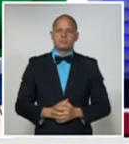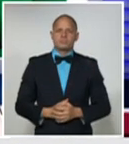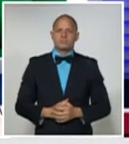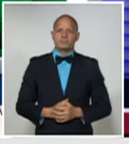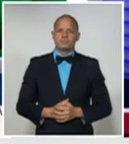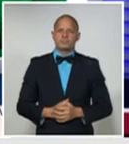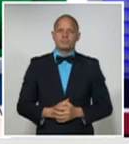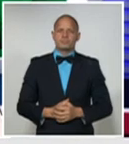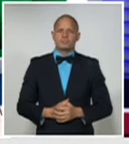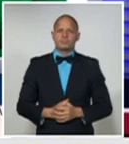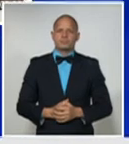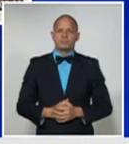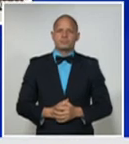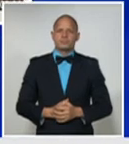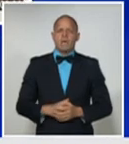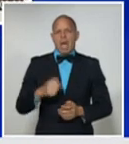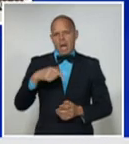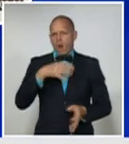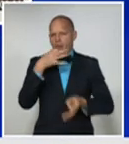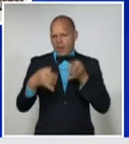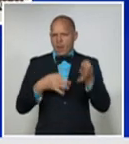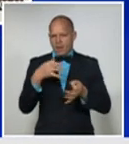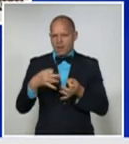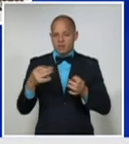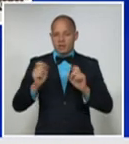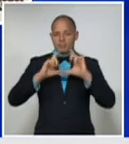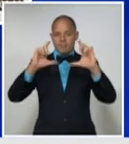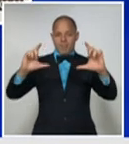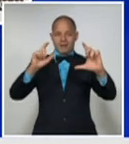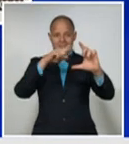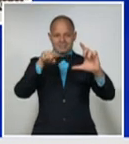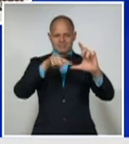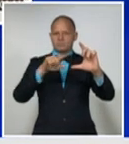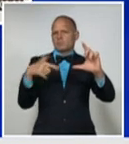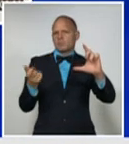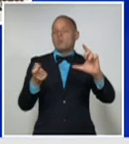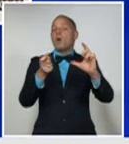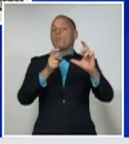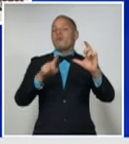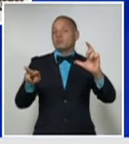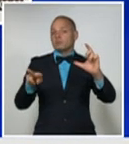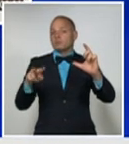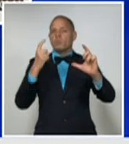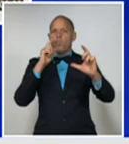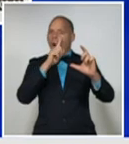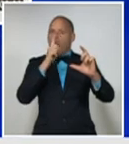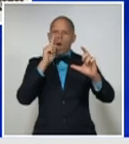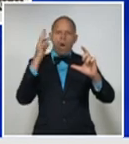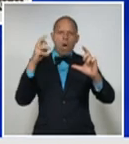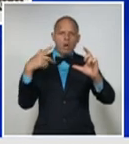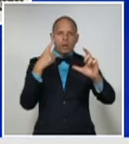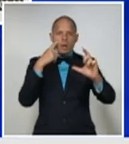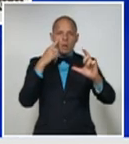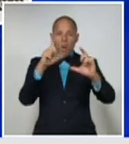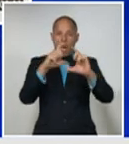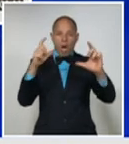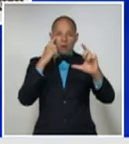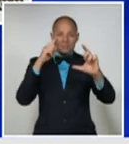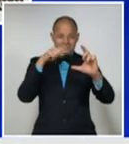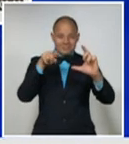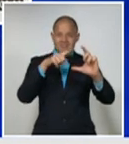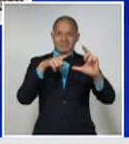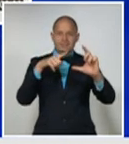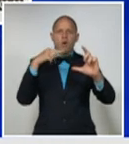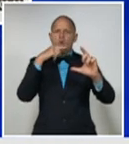Por provincias, de todas las provincias se procesaron muestras. Ahí ustedes tienen en la tabla, en